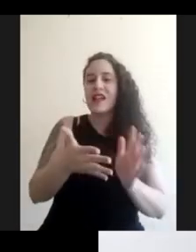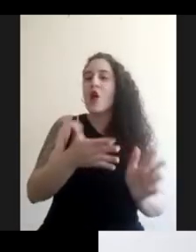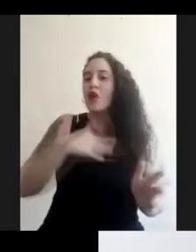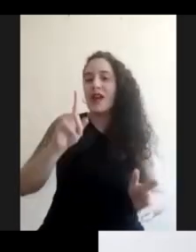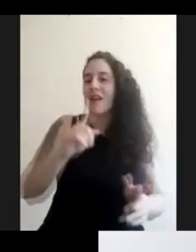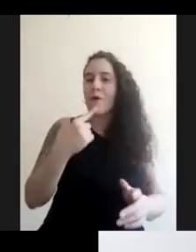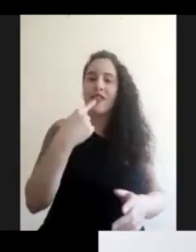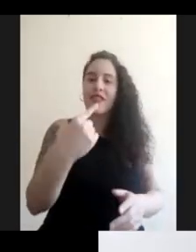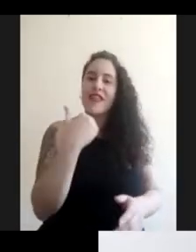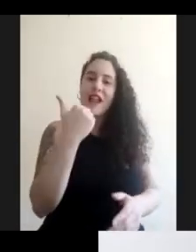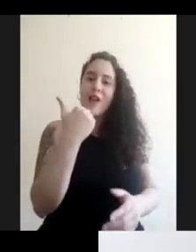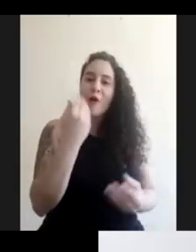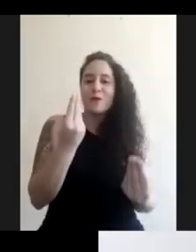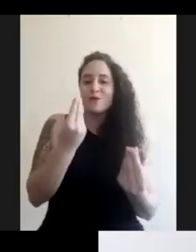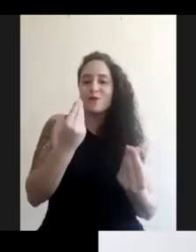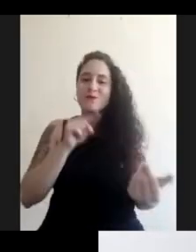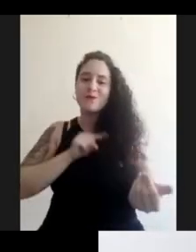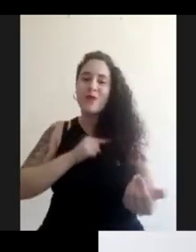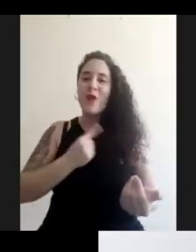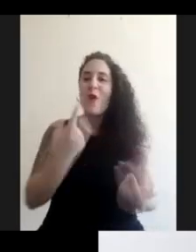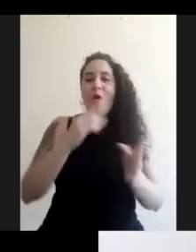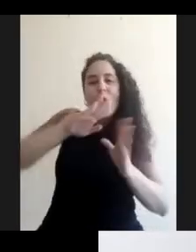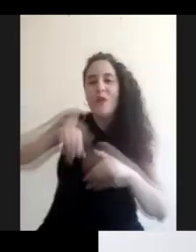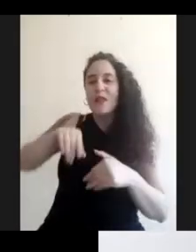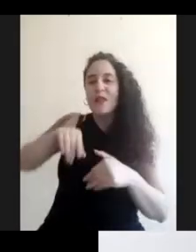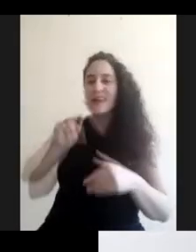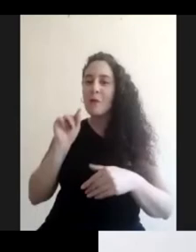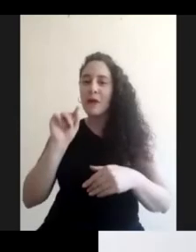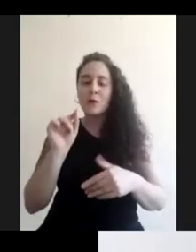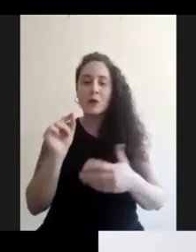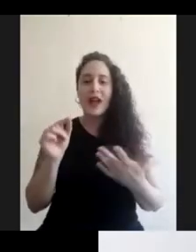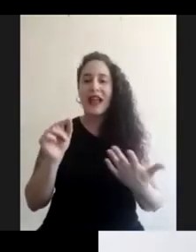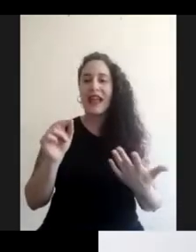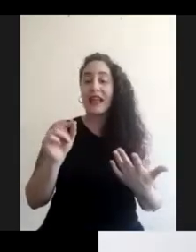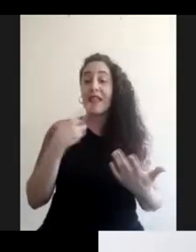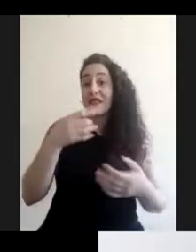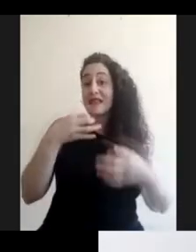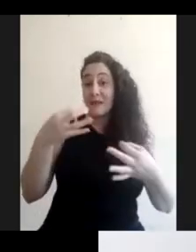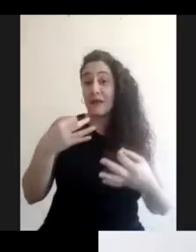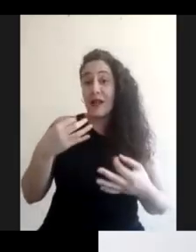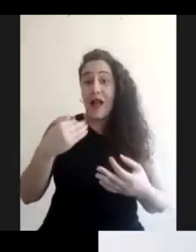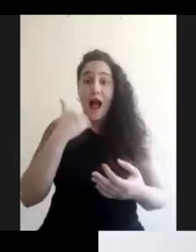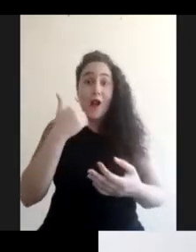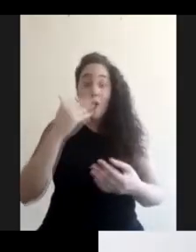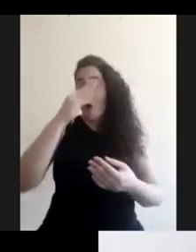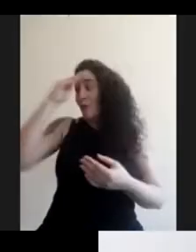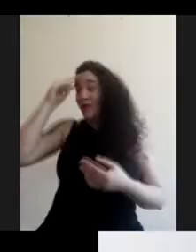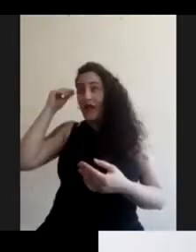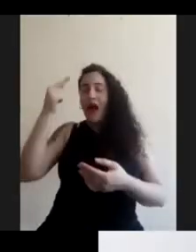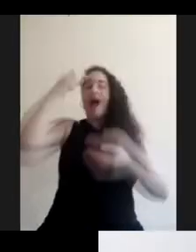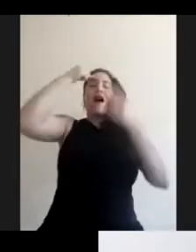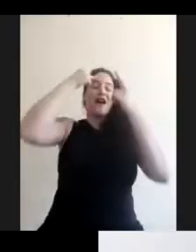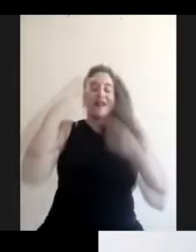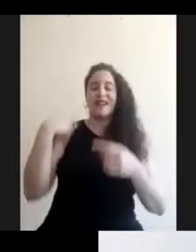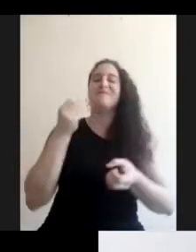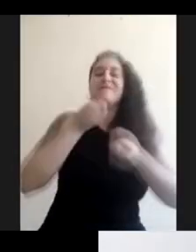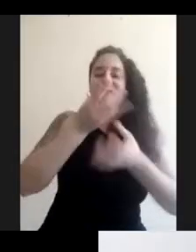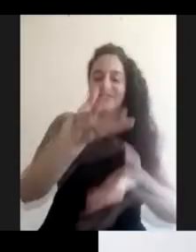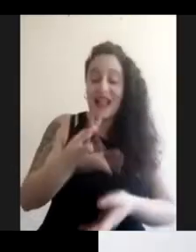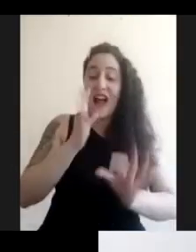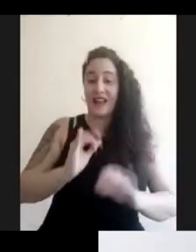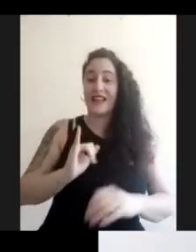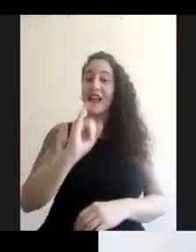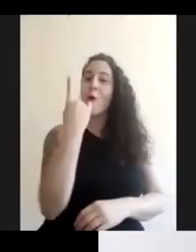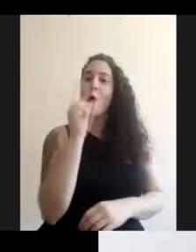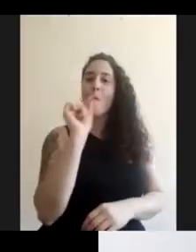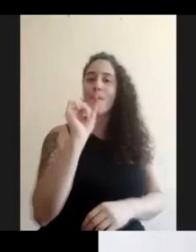digáis ese último minuto en el que decís eso que se os ha olvidado, y tenéis entonces 1 minuto cada uno para decirnos algo